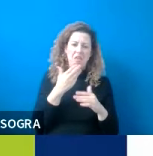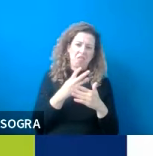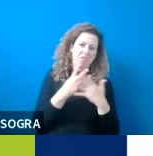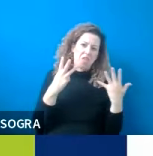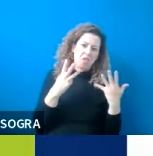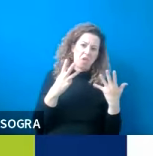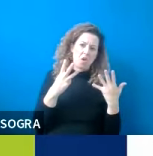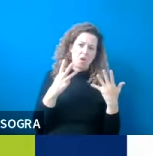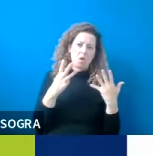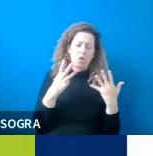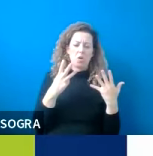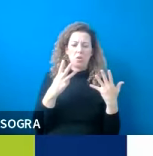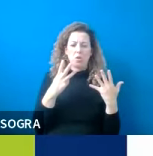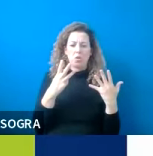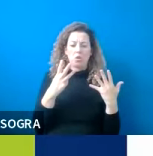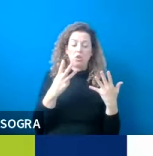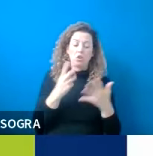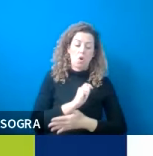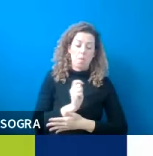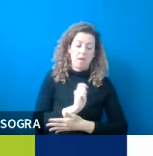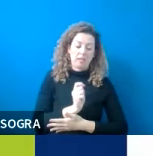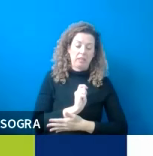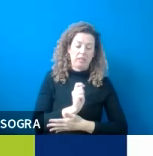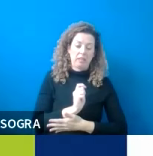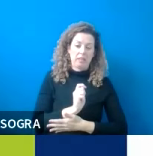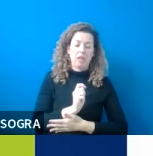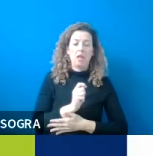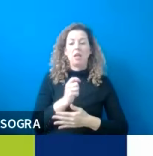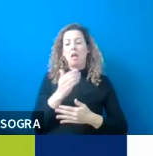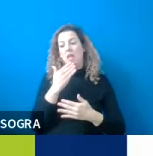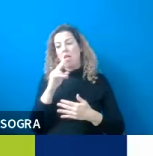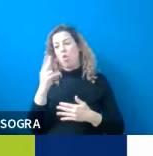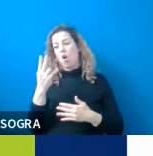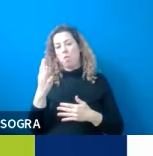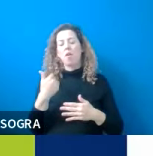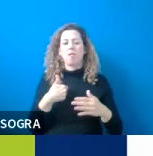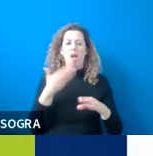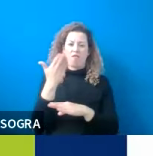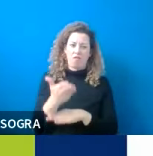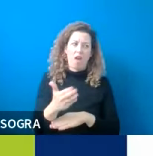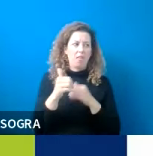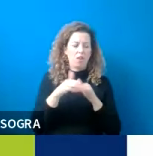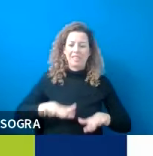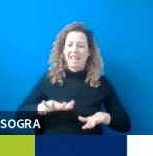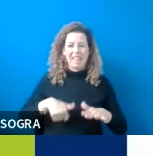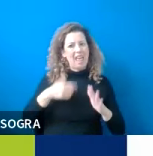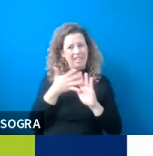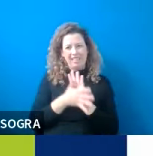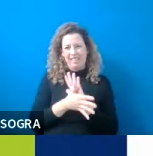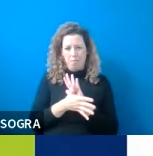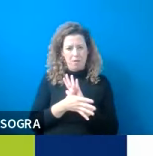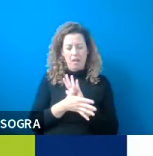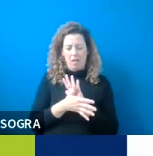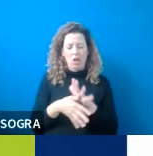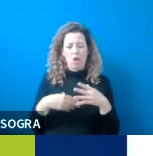y los dos años y medio, 18 meses y dos años y medio, ya están acudiendo al centro de atención temprana. Y se quedan aquí con nosotros casi siempre, en la mayor parte de los